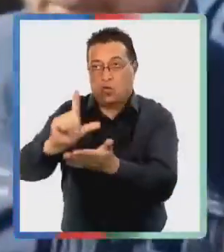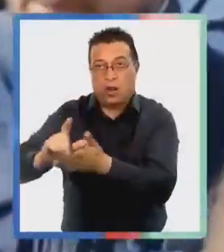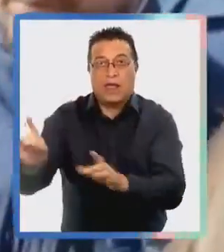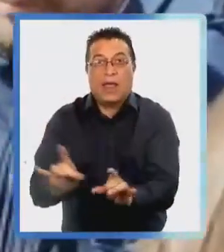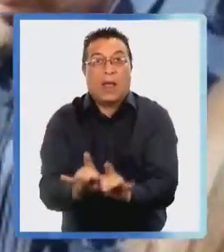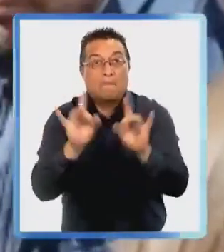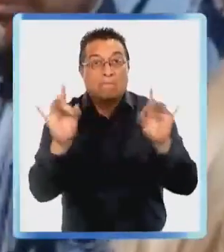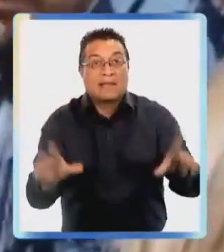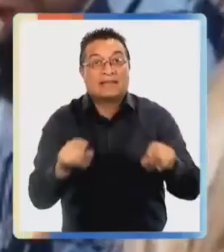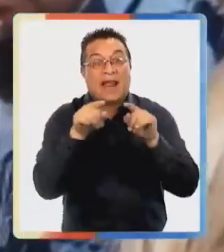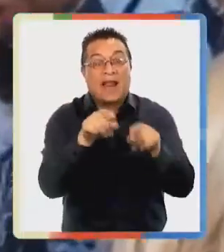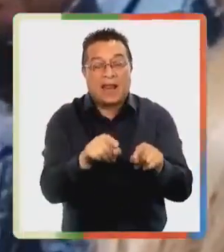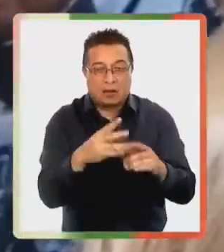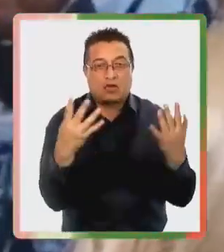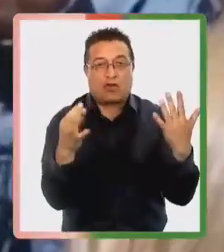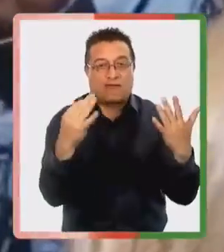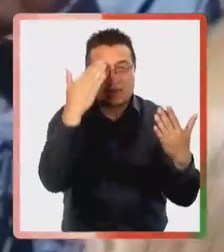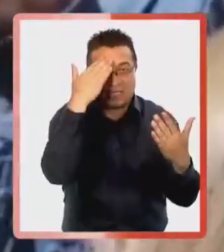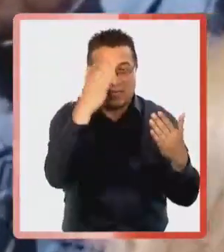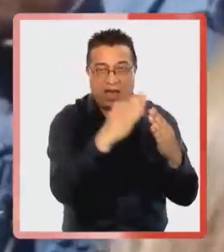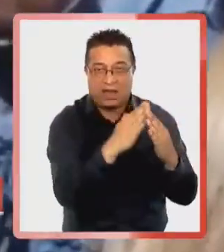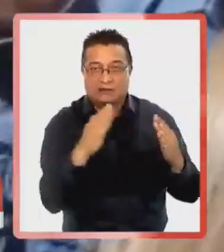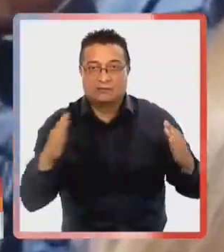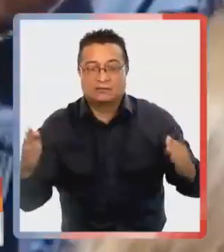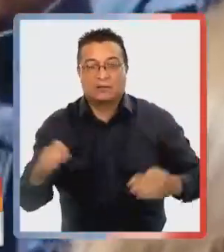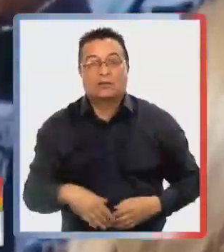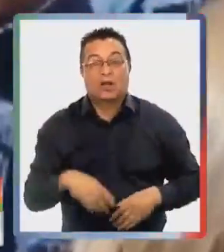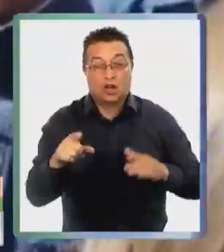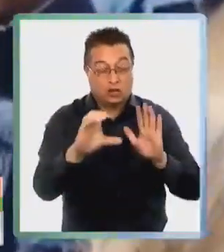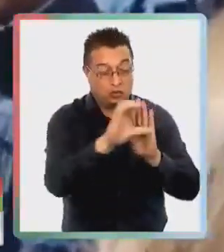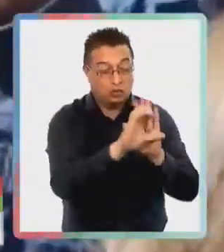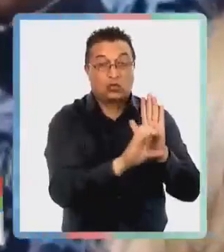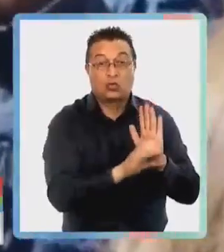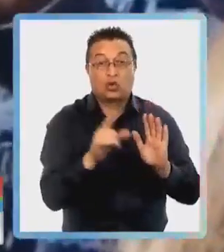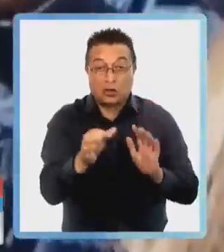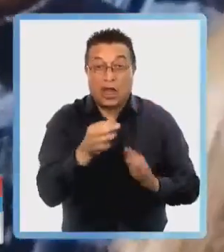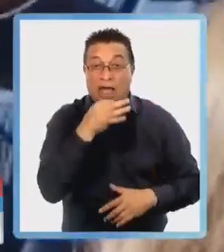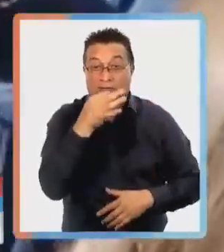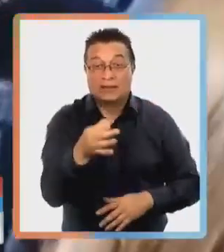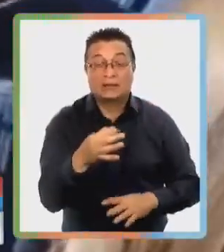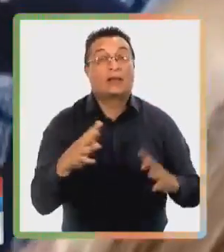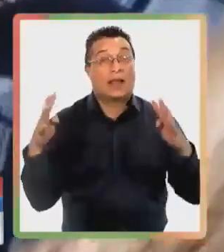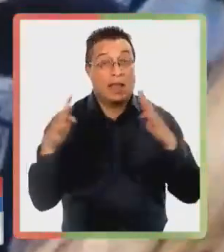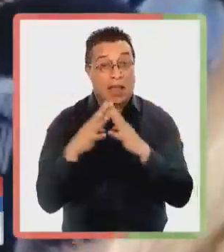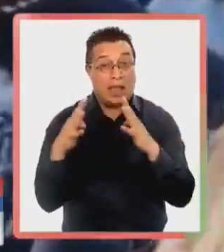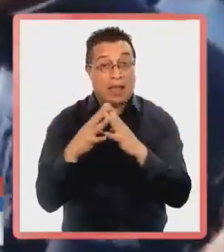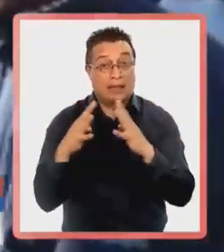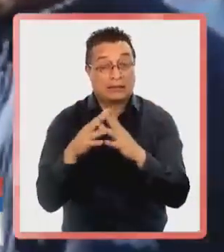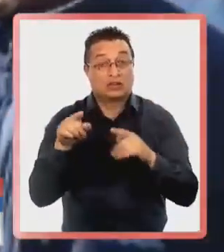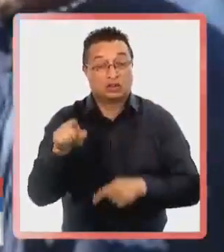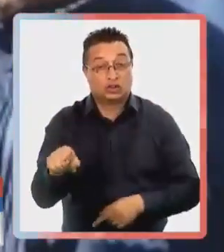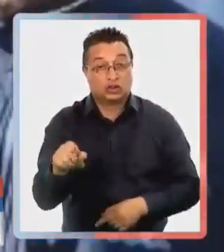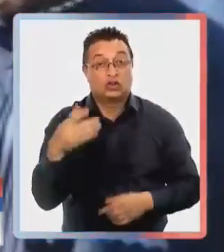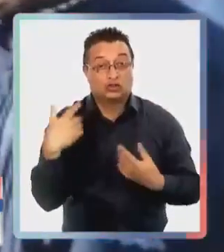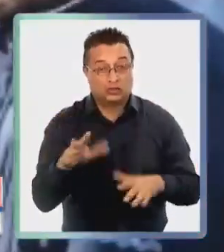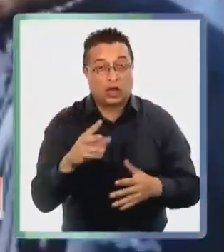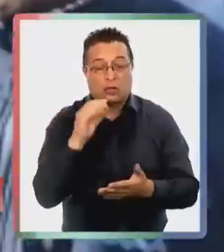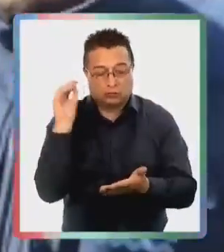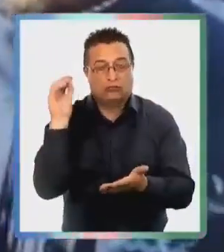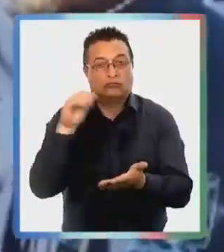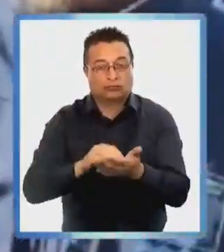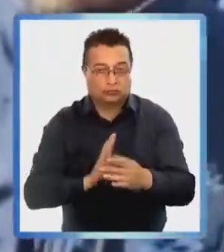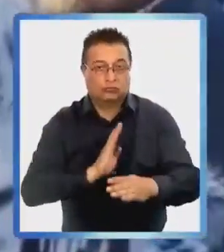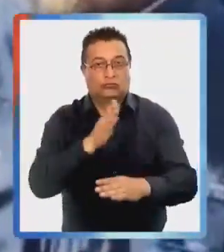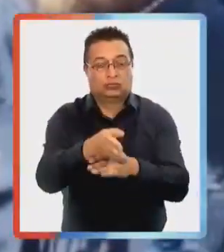la Constitución lo que establecimos es que el Ejército se instale en las zonas fronterizas donde hay circulación,